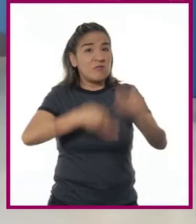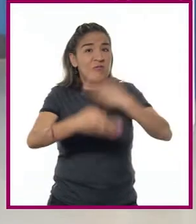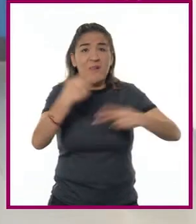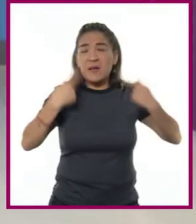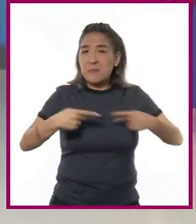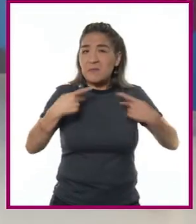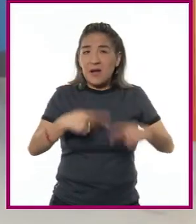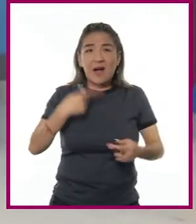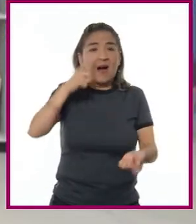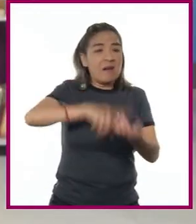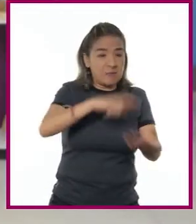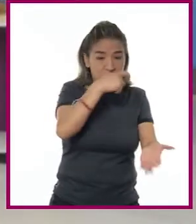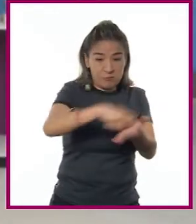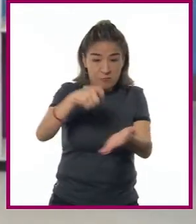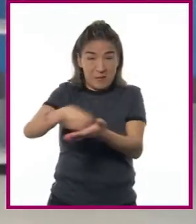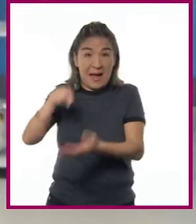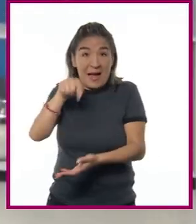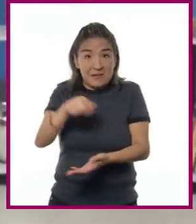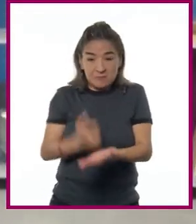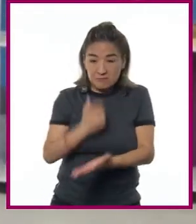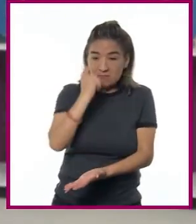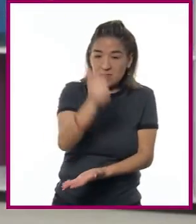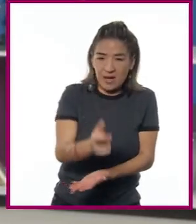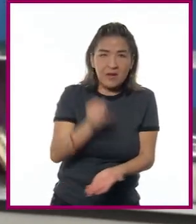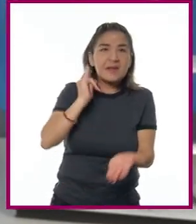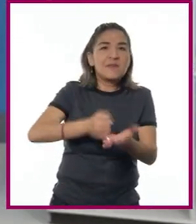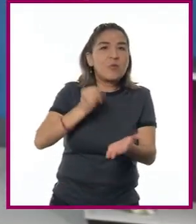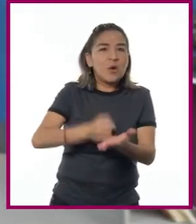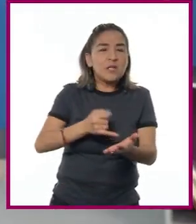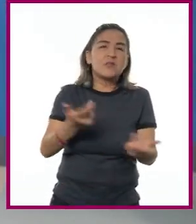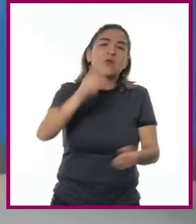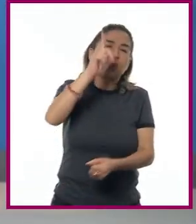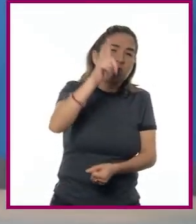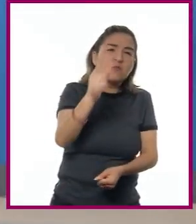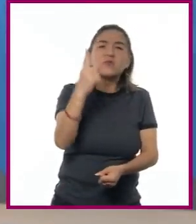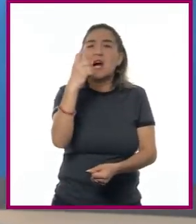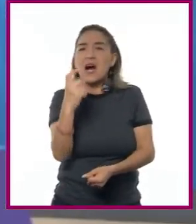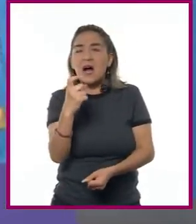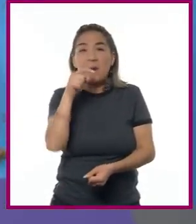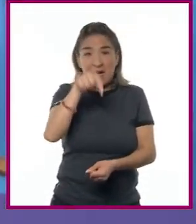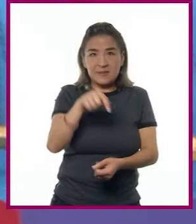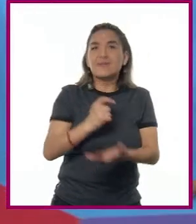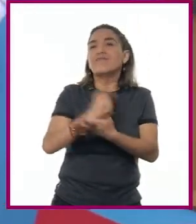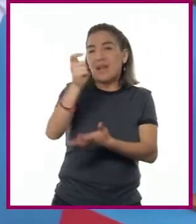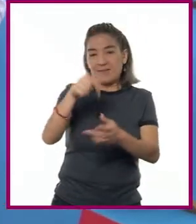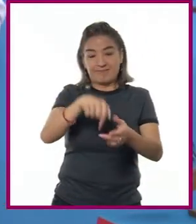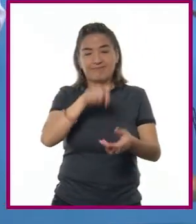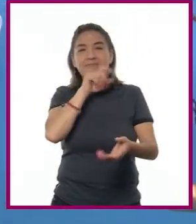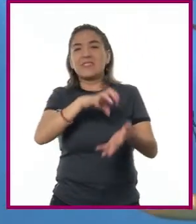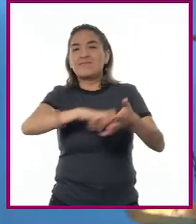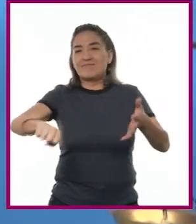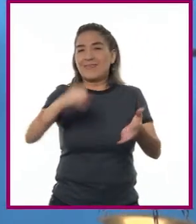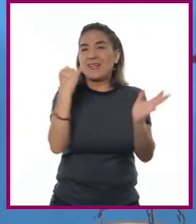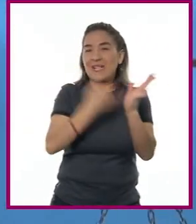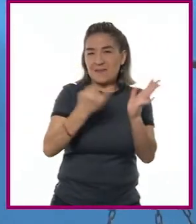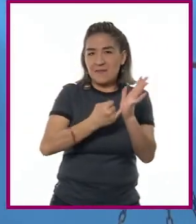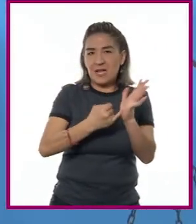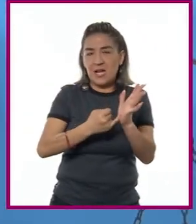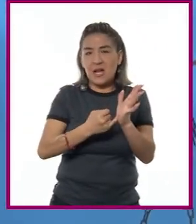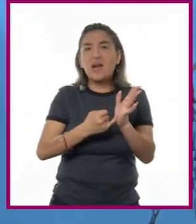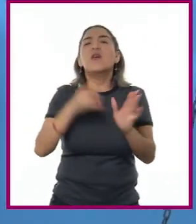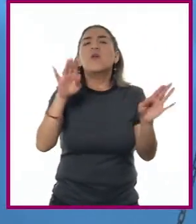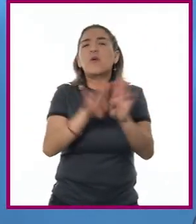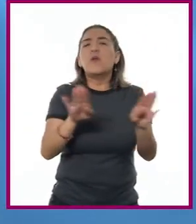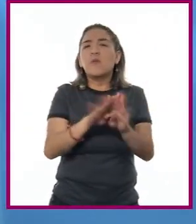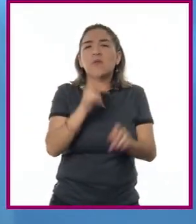impuestos en las compras, al pagar la luz, el agua, etc. Es común mencionar que por el hecho de pagar